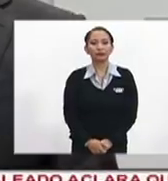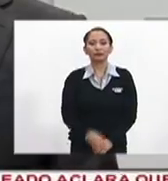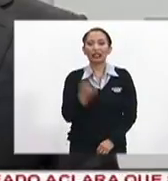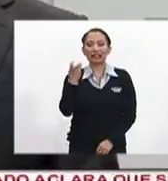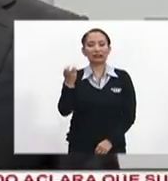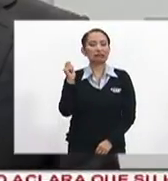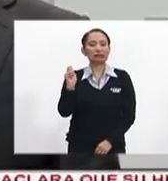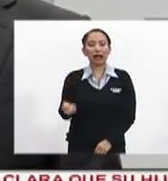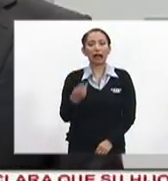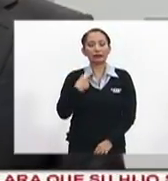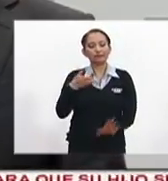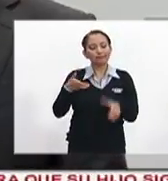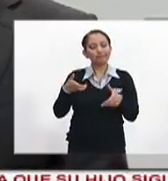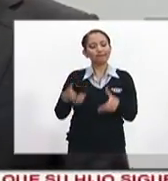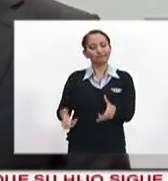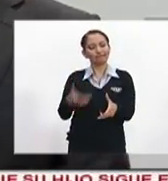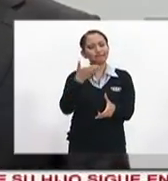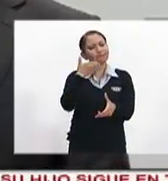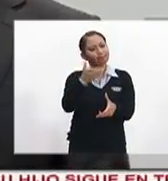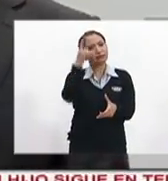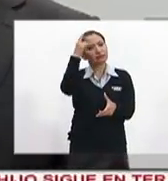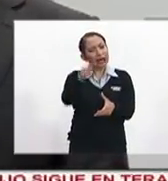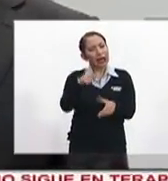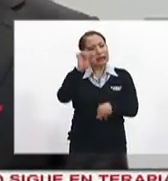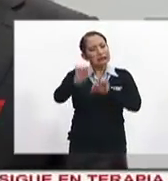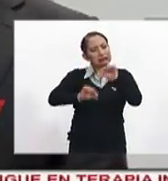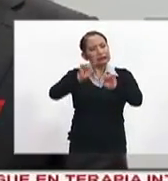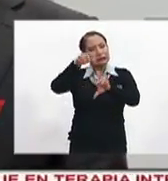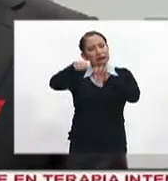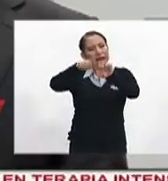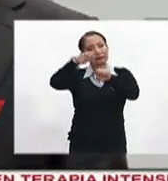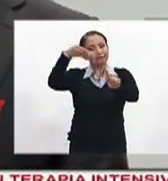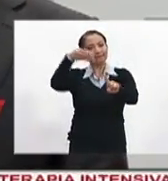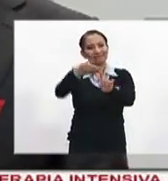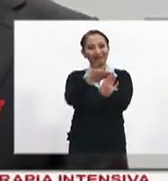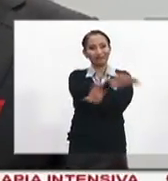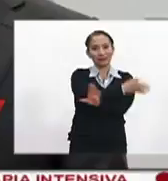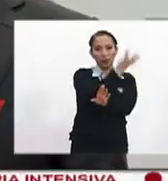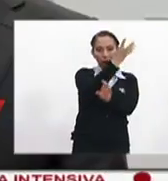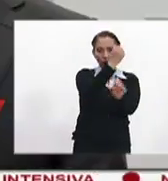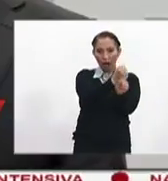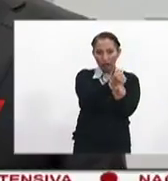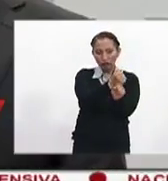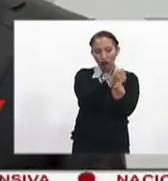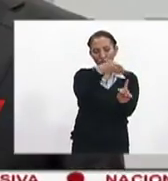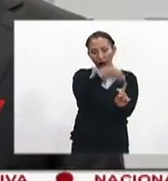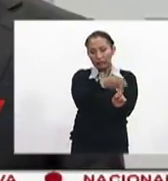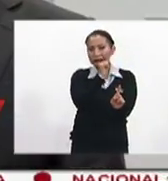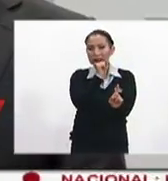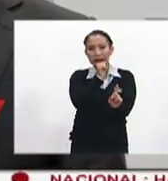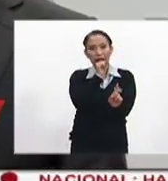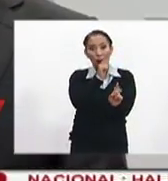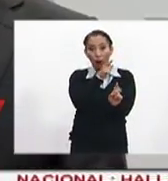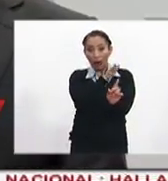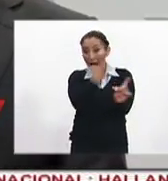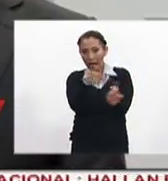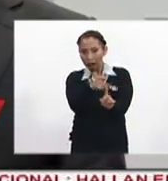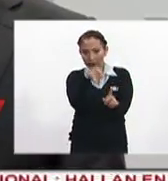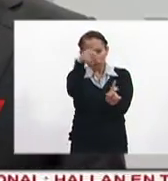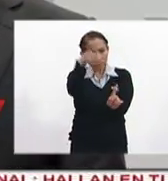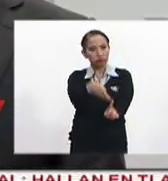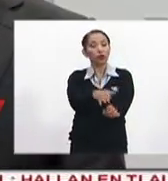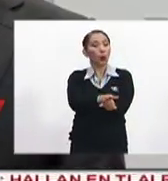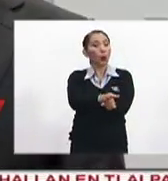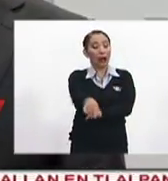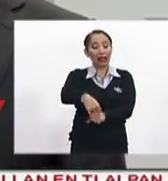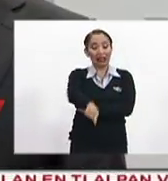nos conduce en la trayectoria correcta para alcanzar el objetivo que trazamos hace ya 4 años y que no hemos alterado. La meta